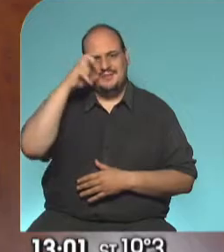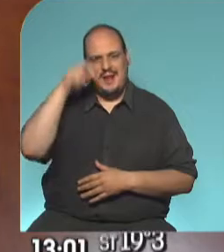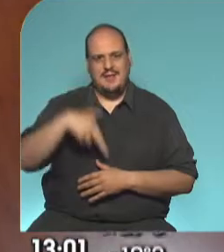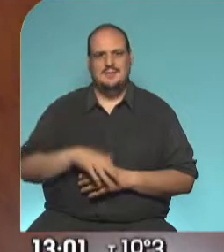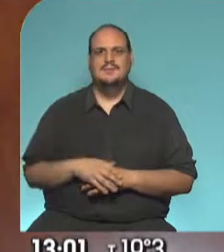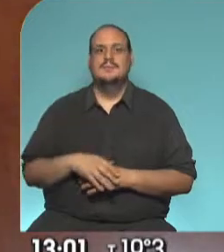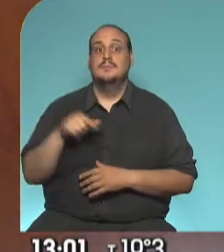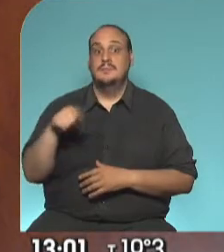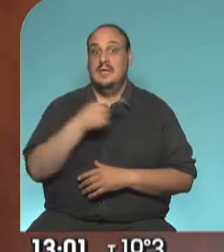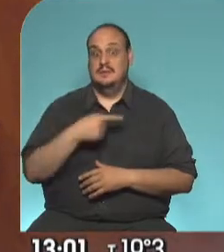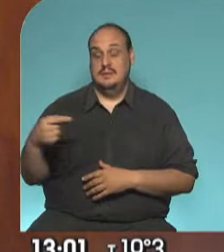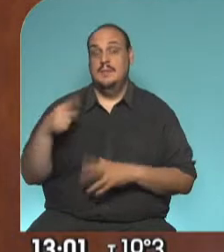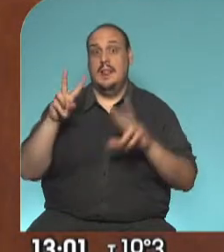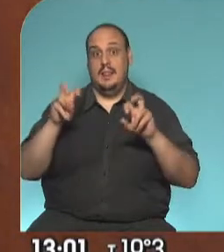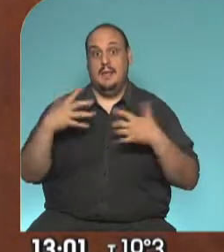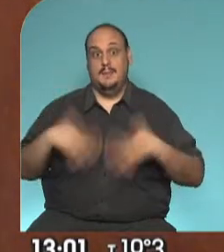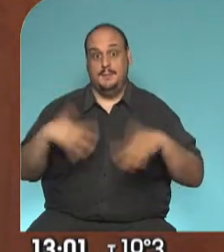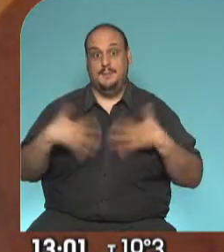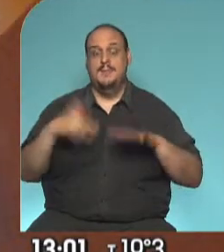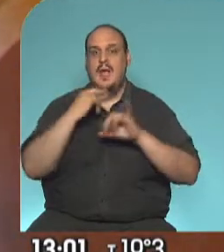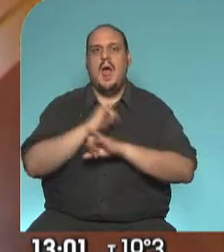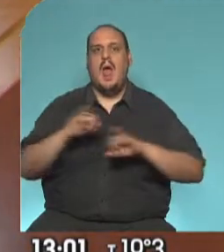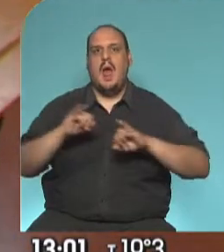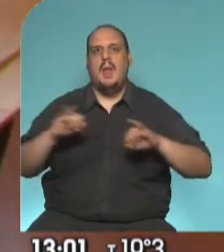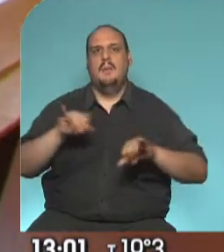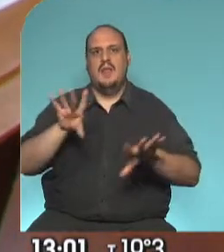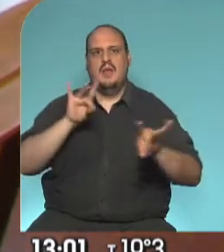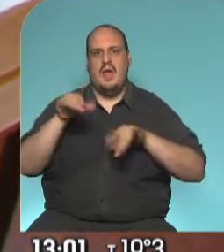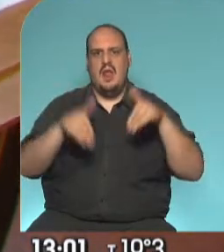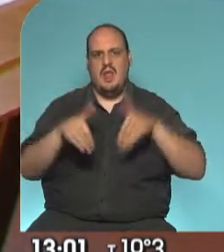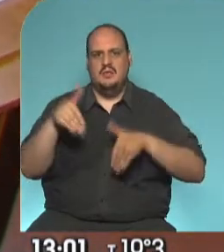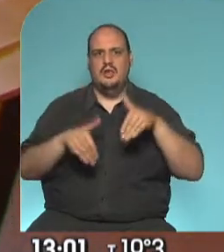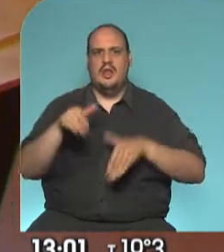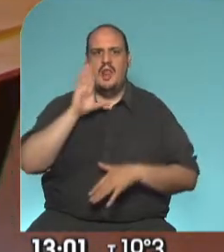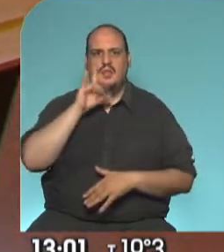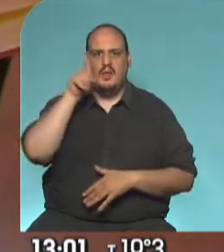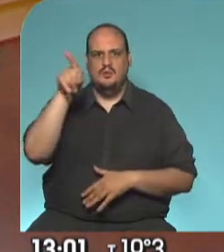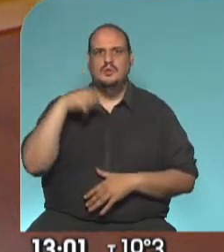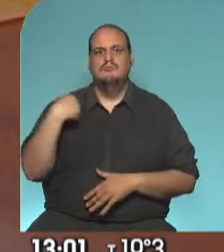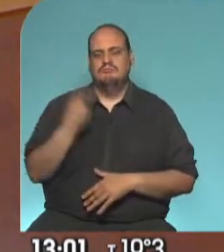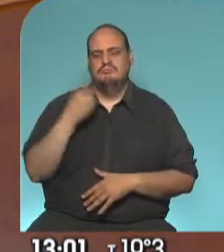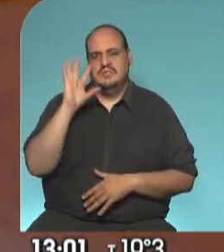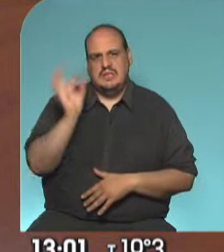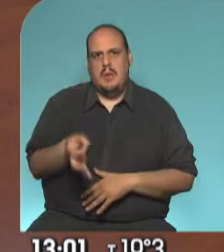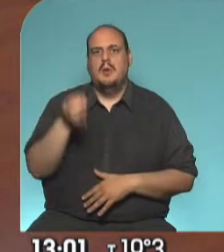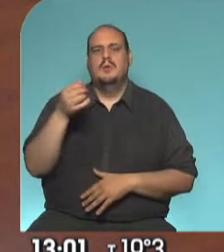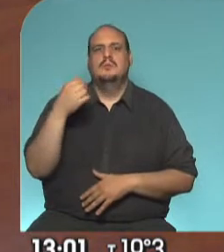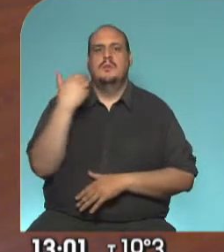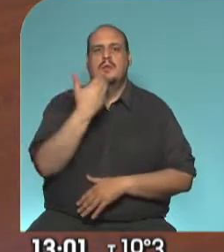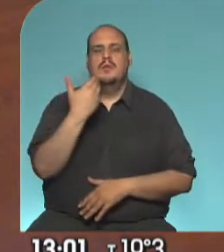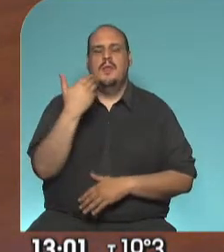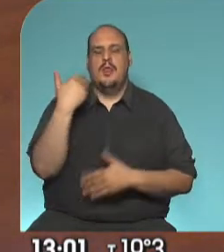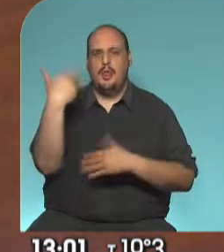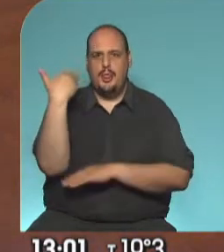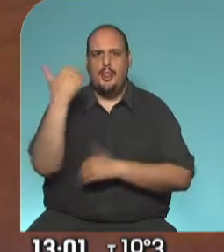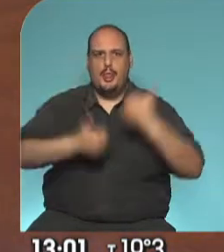semana claramente estuvo muy caliente el tema de la campaña electoral en los Estados Unidos y ya sabemos que no va a haber debate presidencial, segundo debate presidencial que estaba